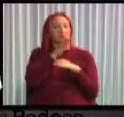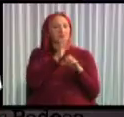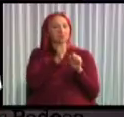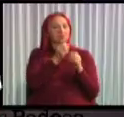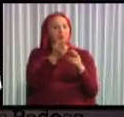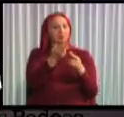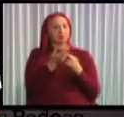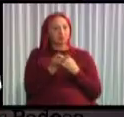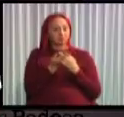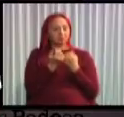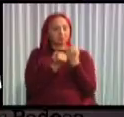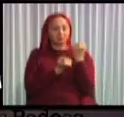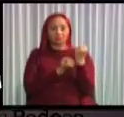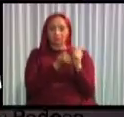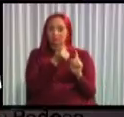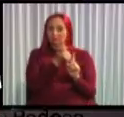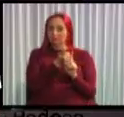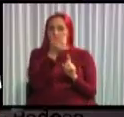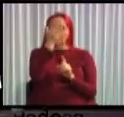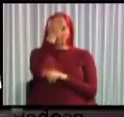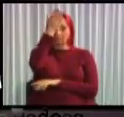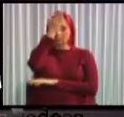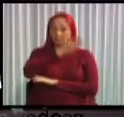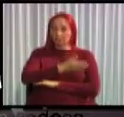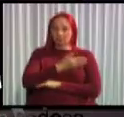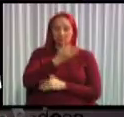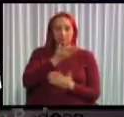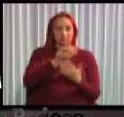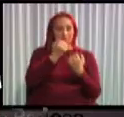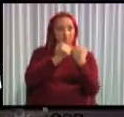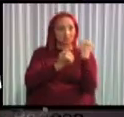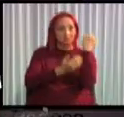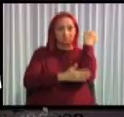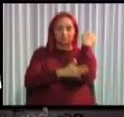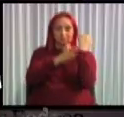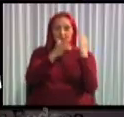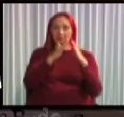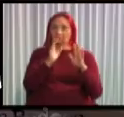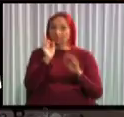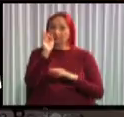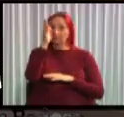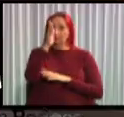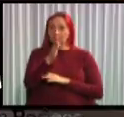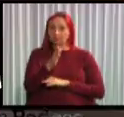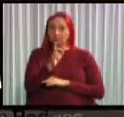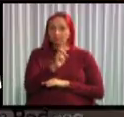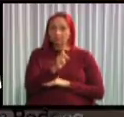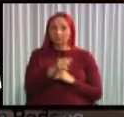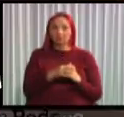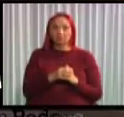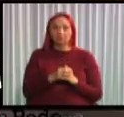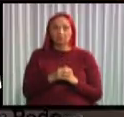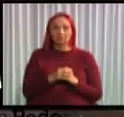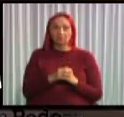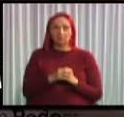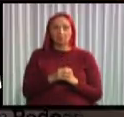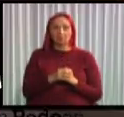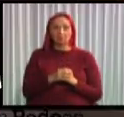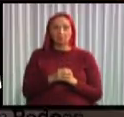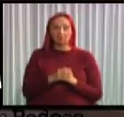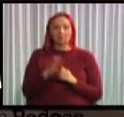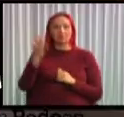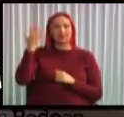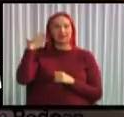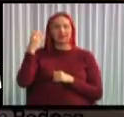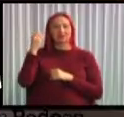hacernos un regalo así. ¿Y nunca le llegó el carrito de madera a su casa? Nunca, espero que a mis 50 años